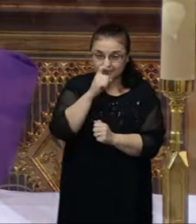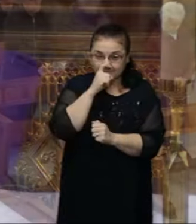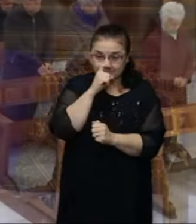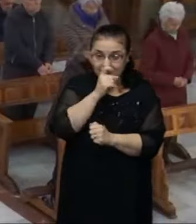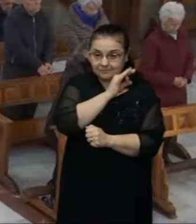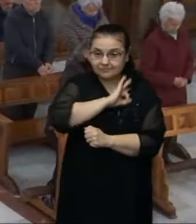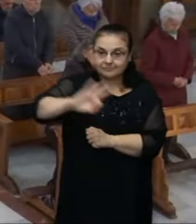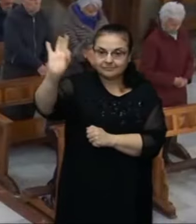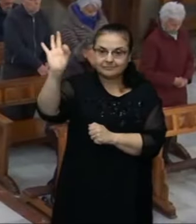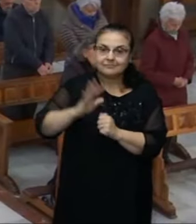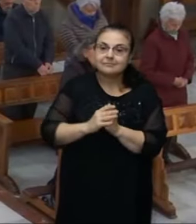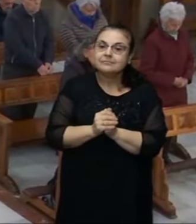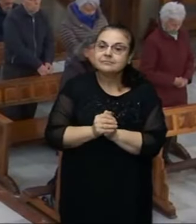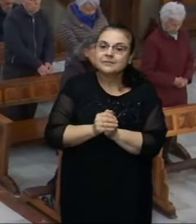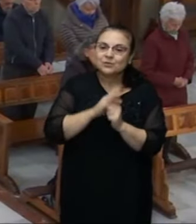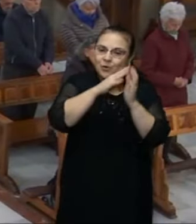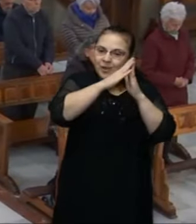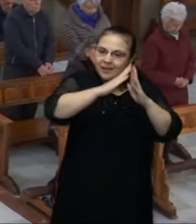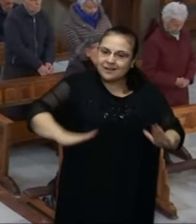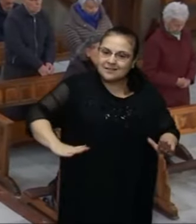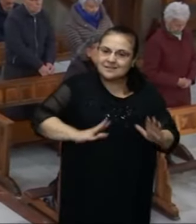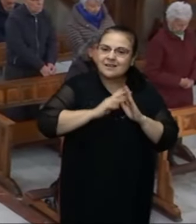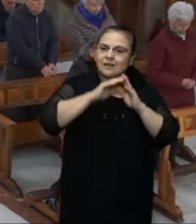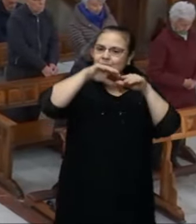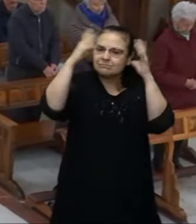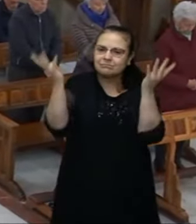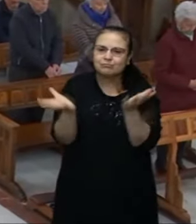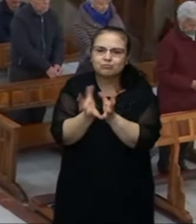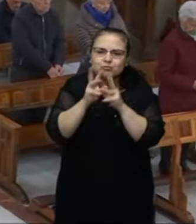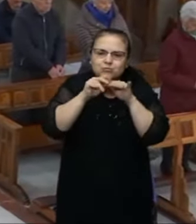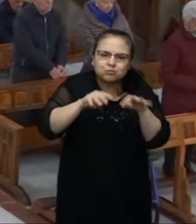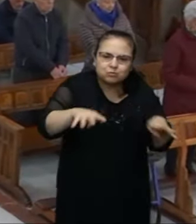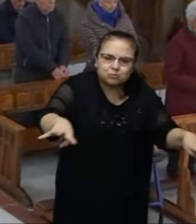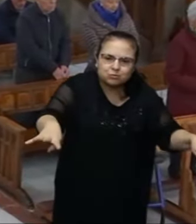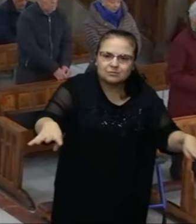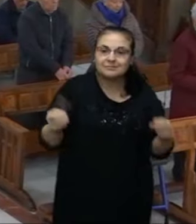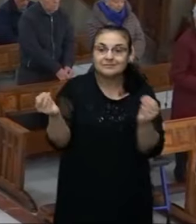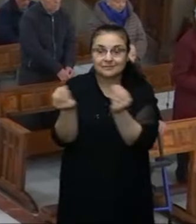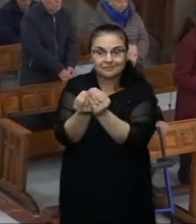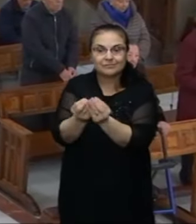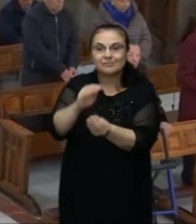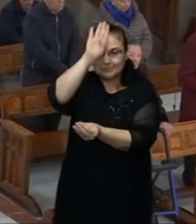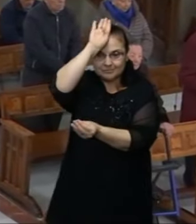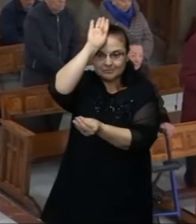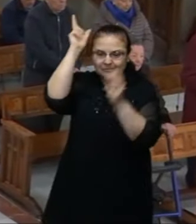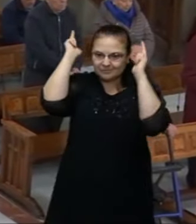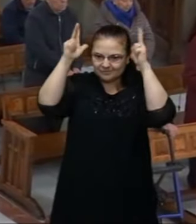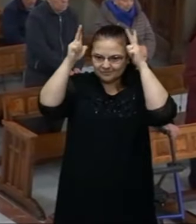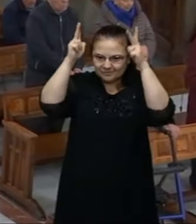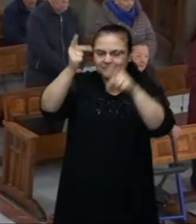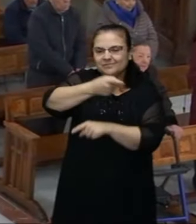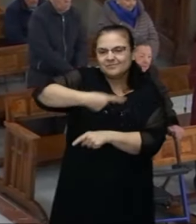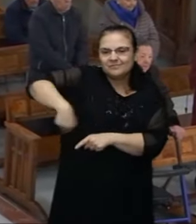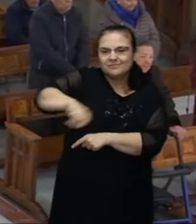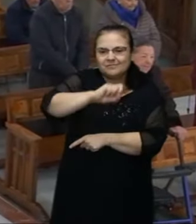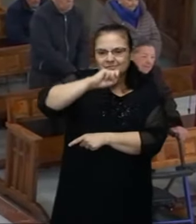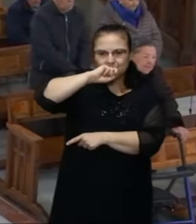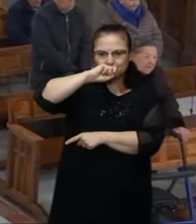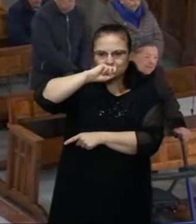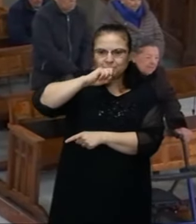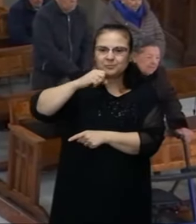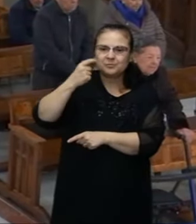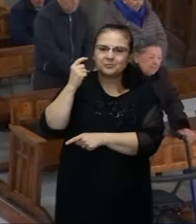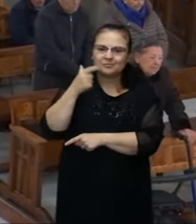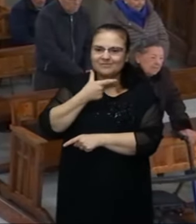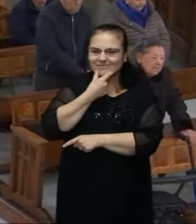Acuérdate, Señor, de tu Iglesia extendida por toda la tierra y con el Papa Francisco, con